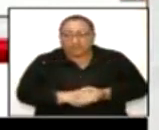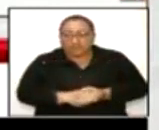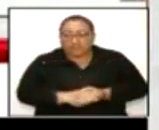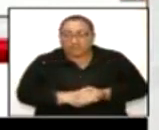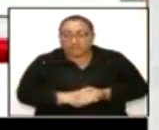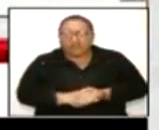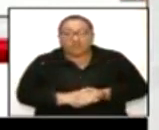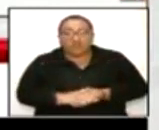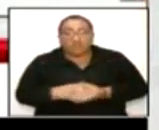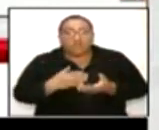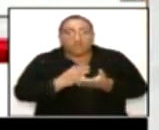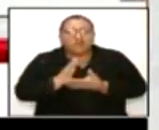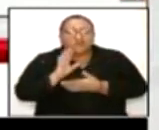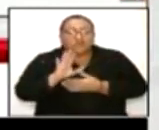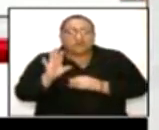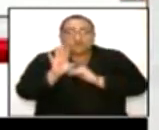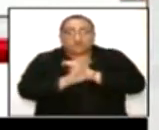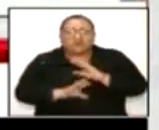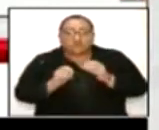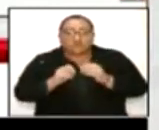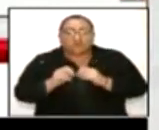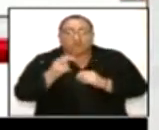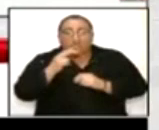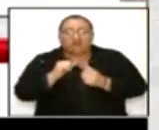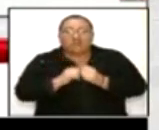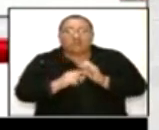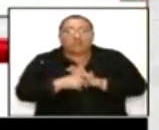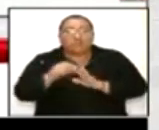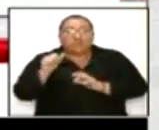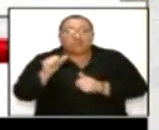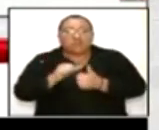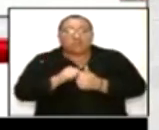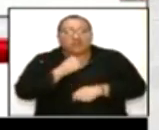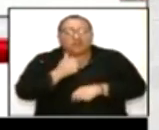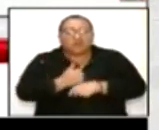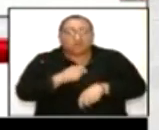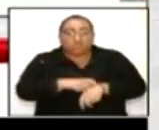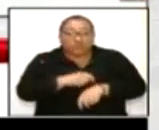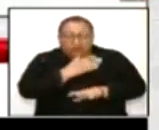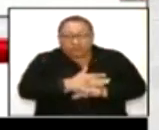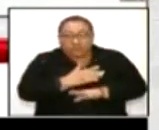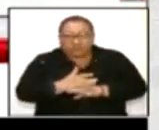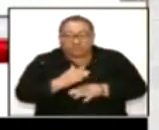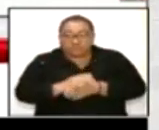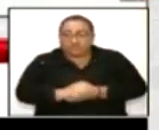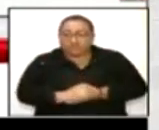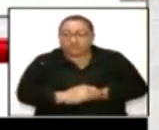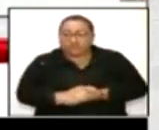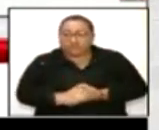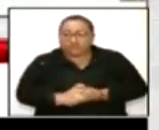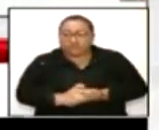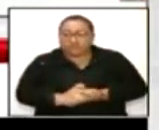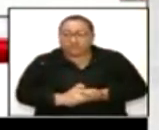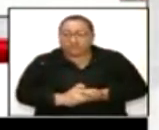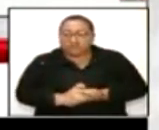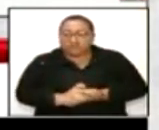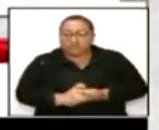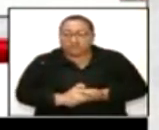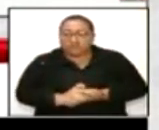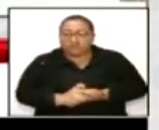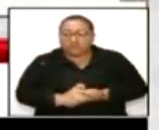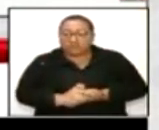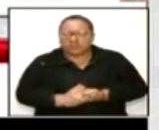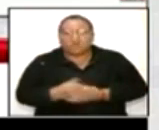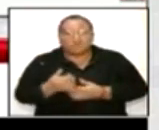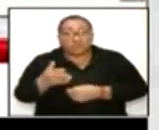y se orienta hacia su protección como sujetos de derecho con autonomía progresiva. A efectos del caso